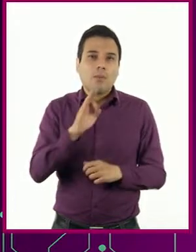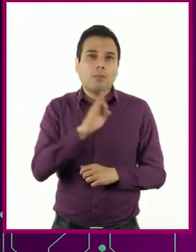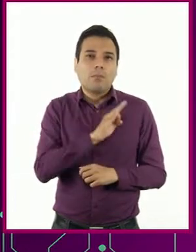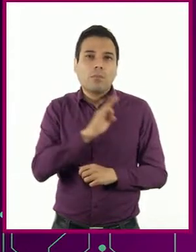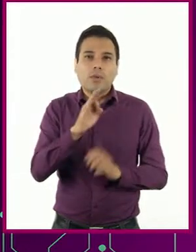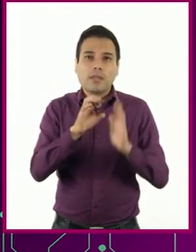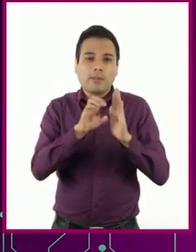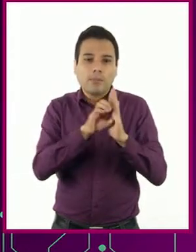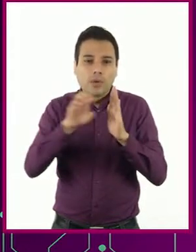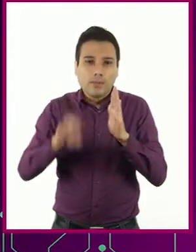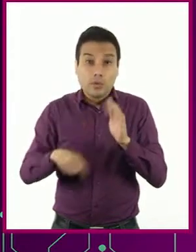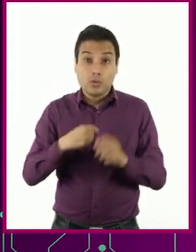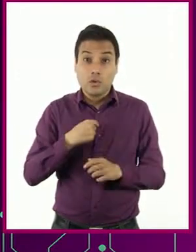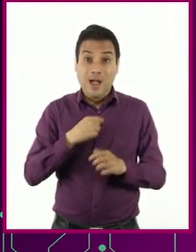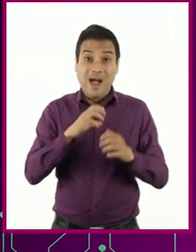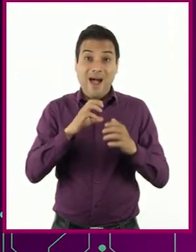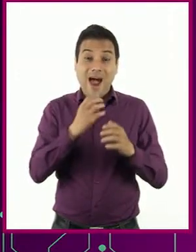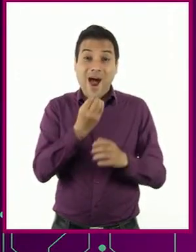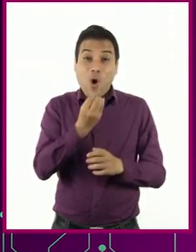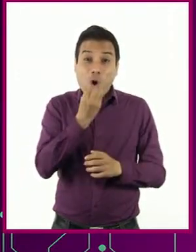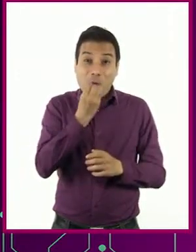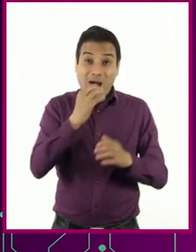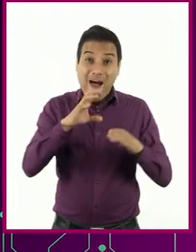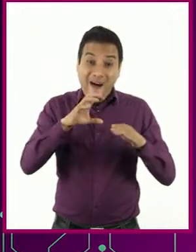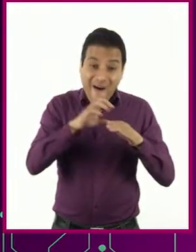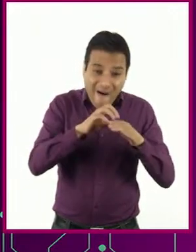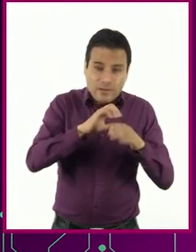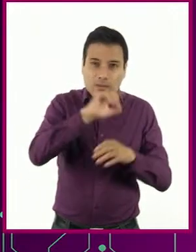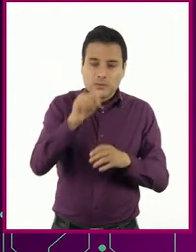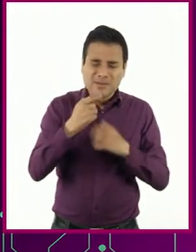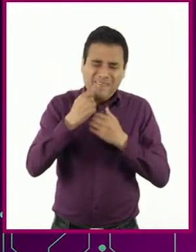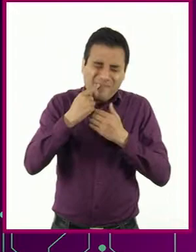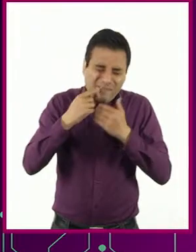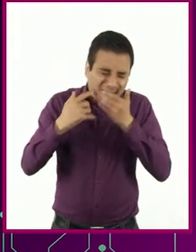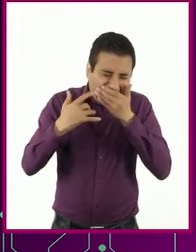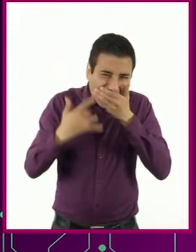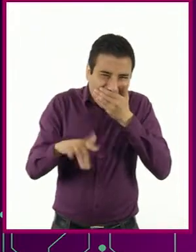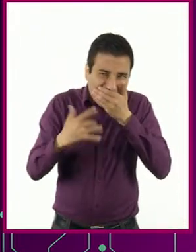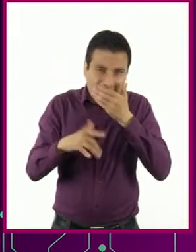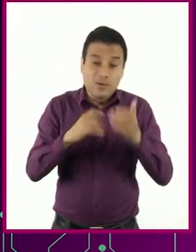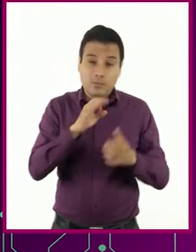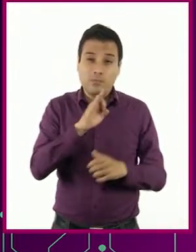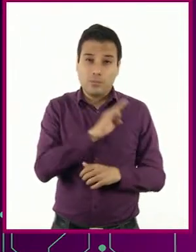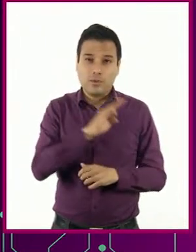mordida muy dura fracturemos las piezas dentales. Gracias, doctor.